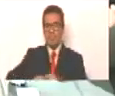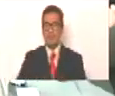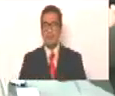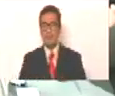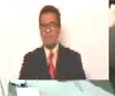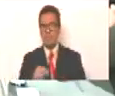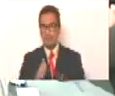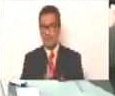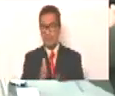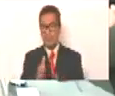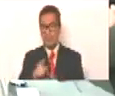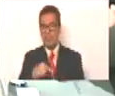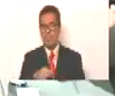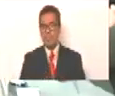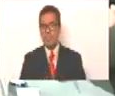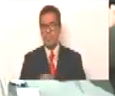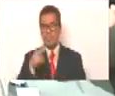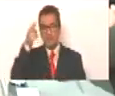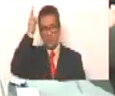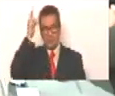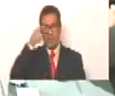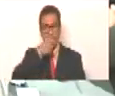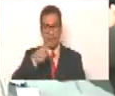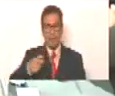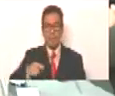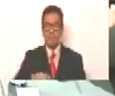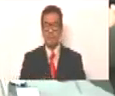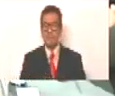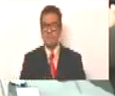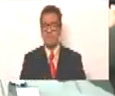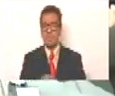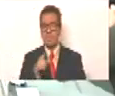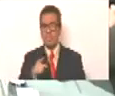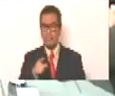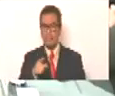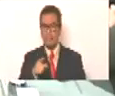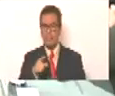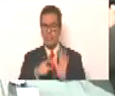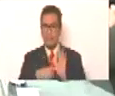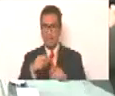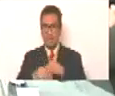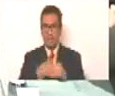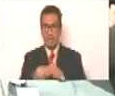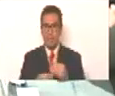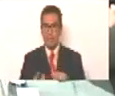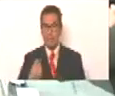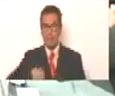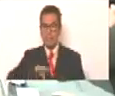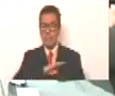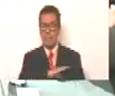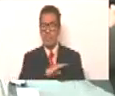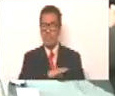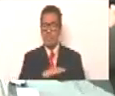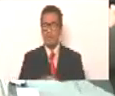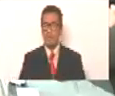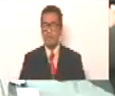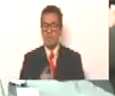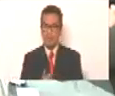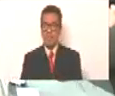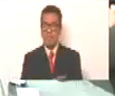los pueblos indígenas. Ese racismo que ha habido hacia nosotros. Sé, hermano